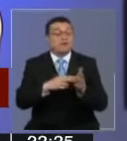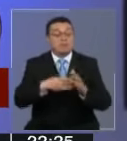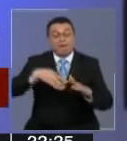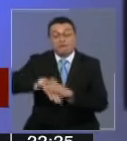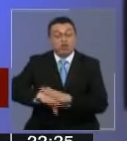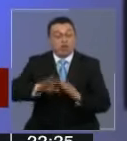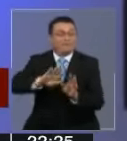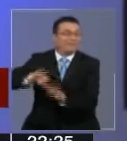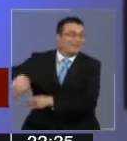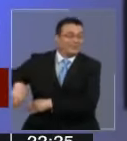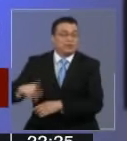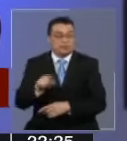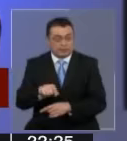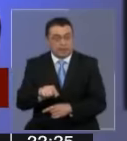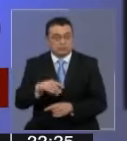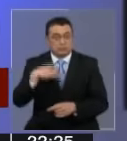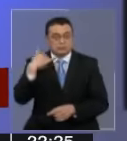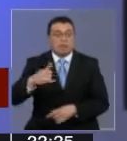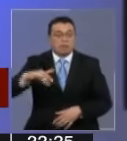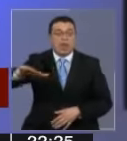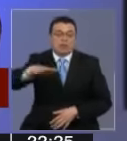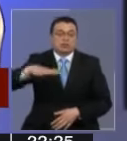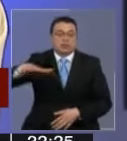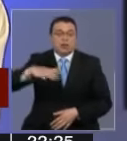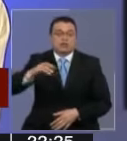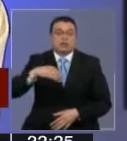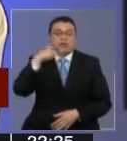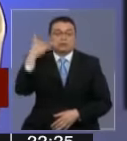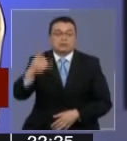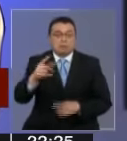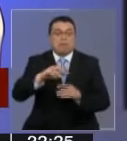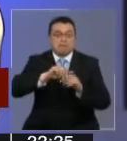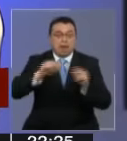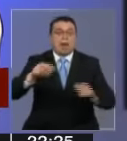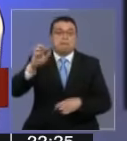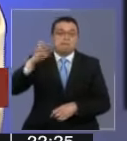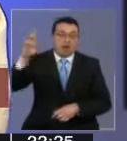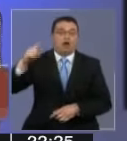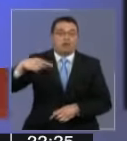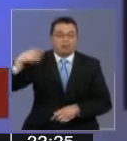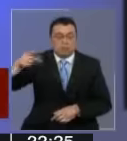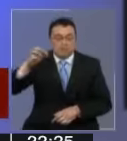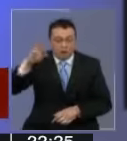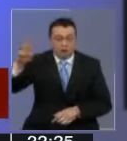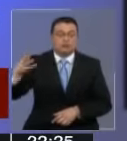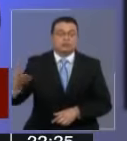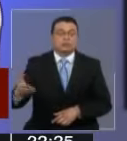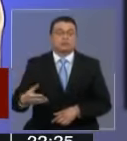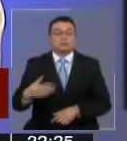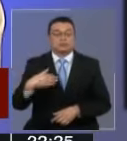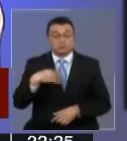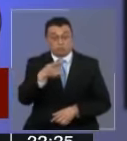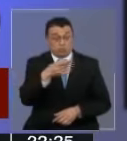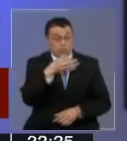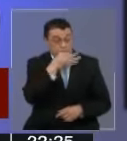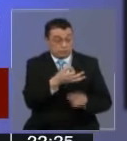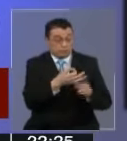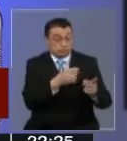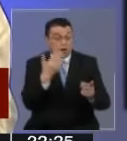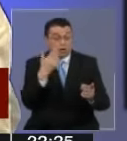es donde terminamos siempre con situaciones que son la siguiente vez mucho peor. Aquí estamos hablando de que tú mismo decías, José